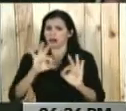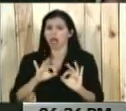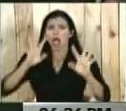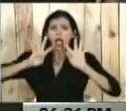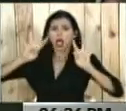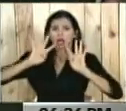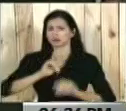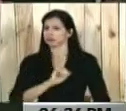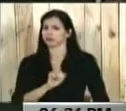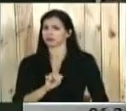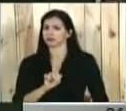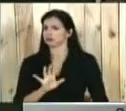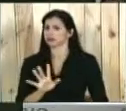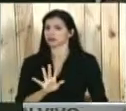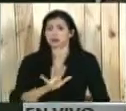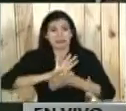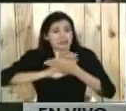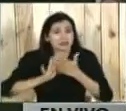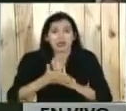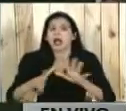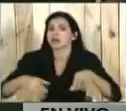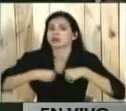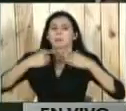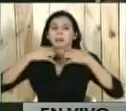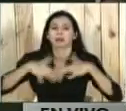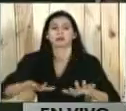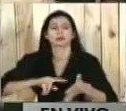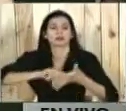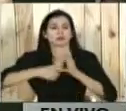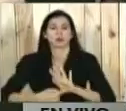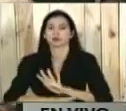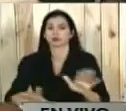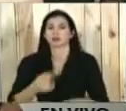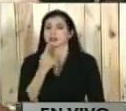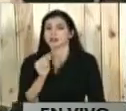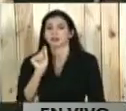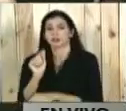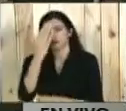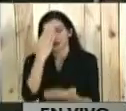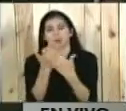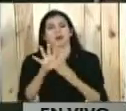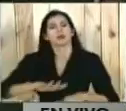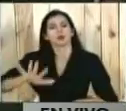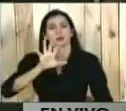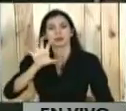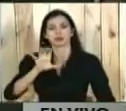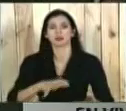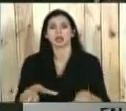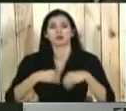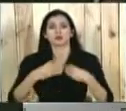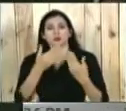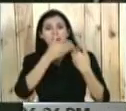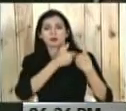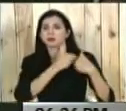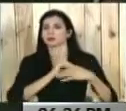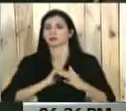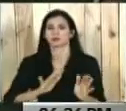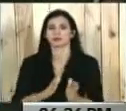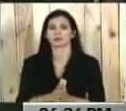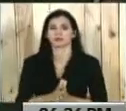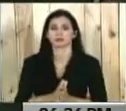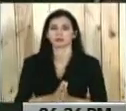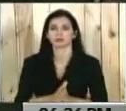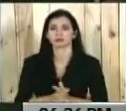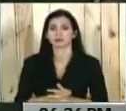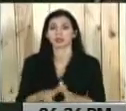lloriqueo. Perdimos y perdimos y punto, perdimos, le dije al país. Y yo asumo toda la responsabilidad.